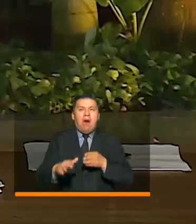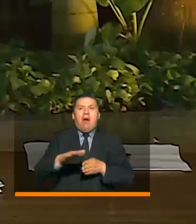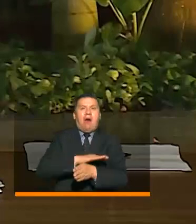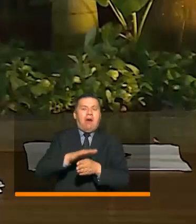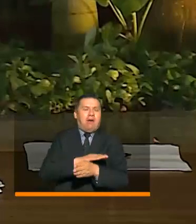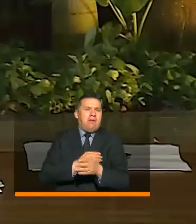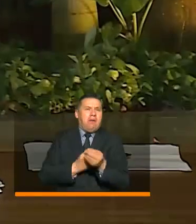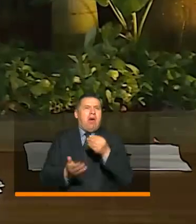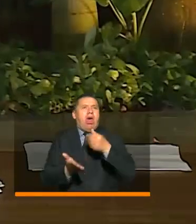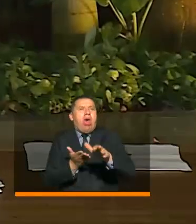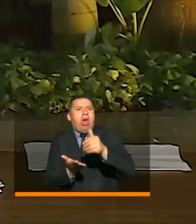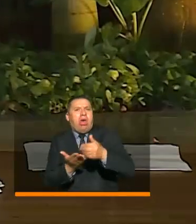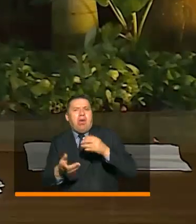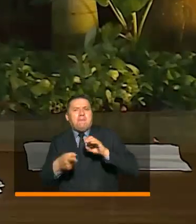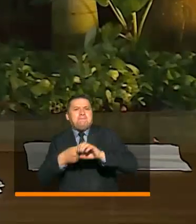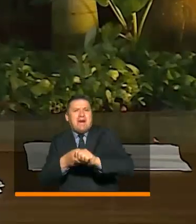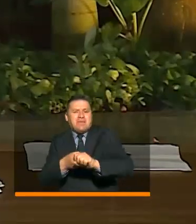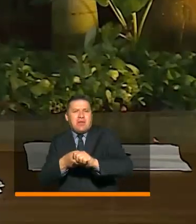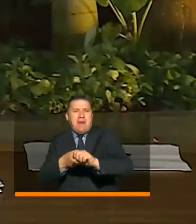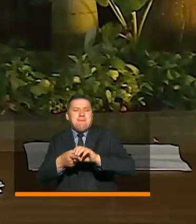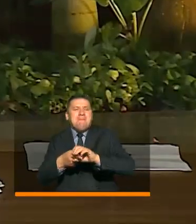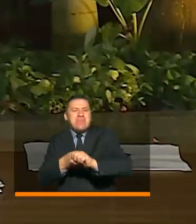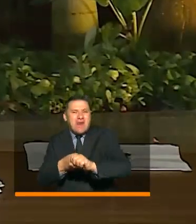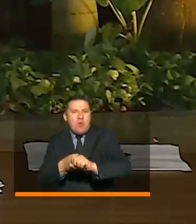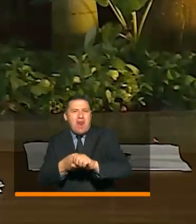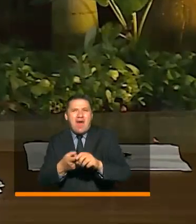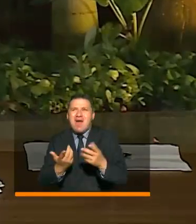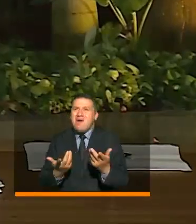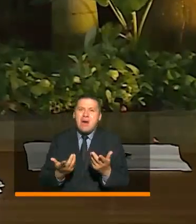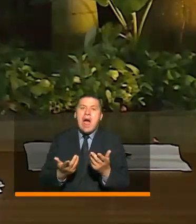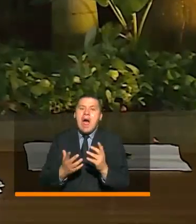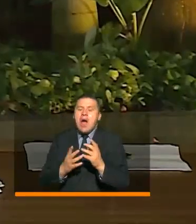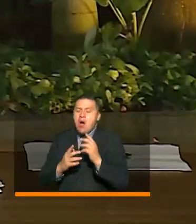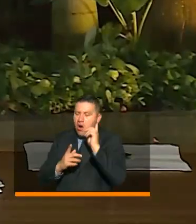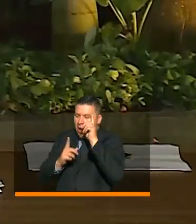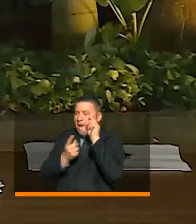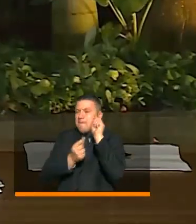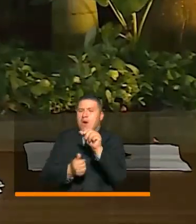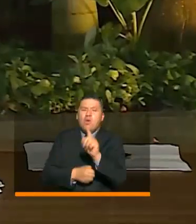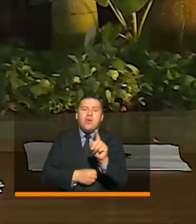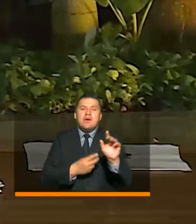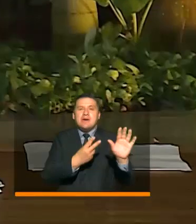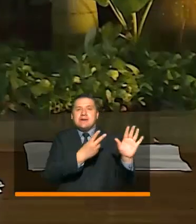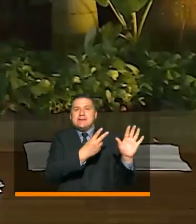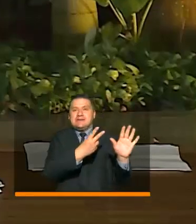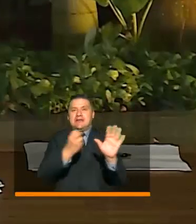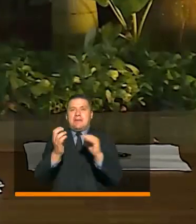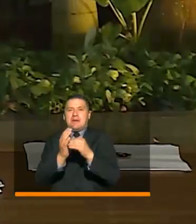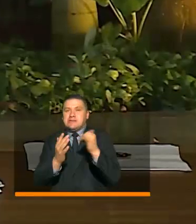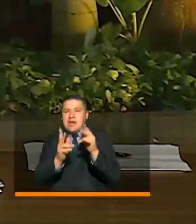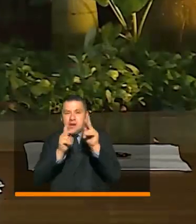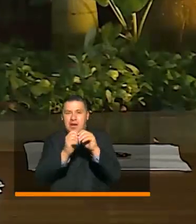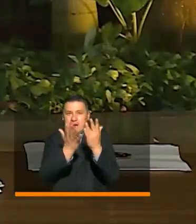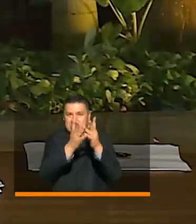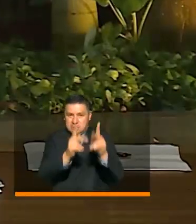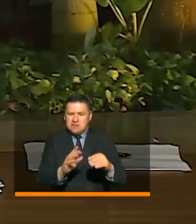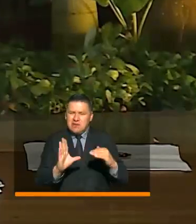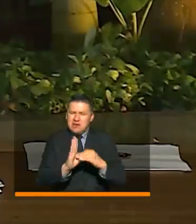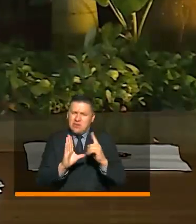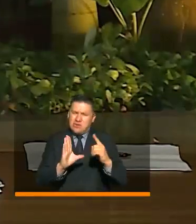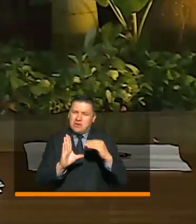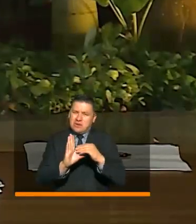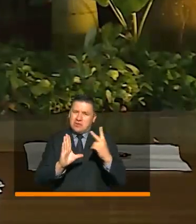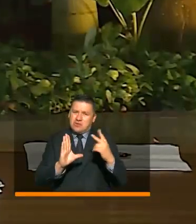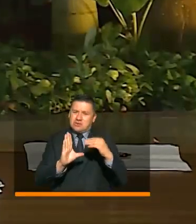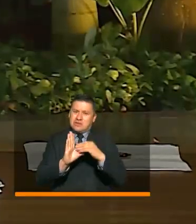prácticamente ningún costo en materia de matrícula. Y eso nos ha permitido llegar a cerca de 700.000 estudiantes de estratos 1,